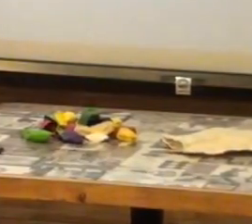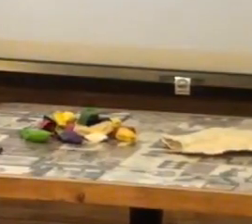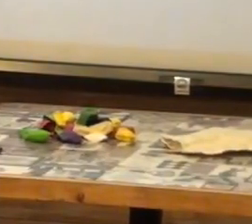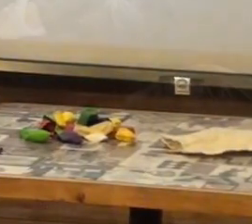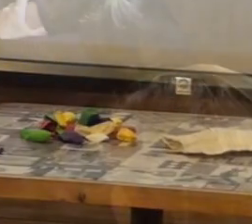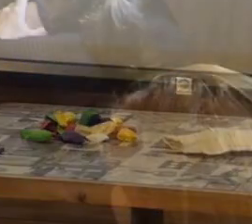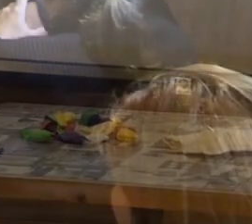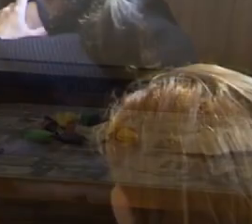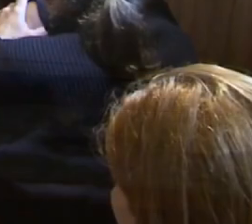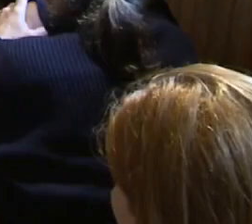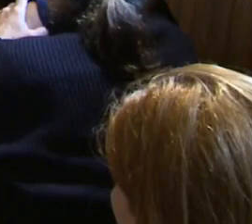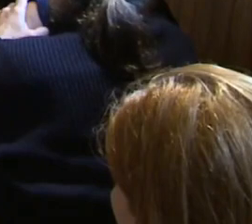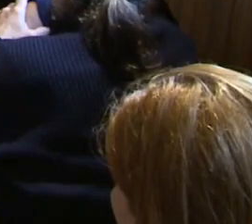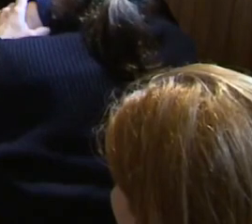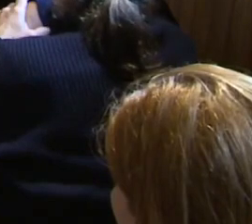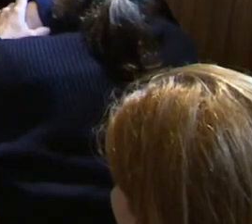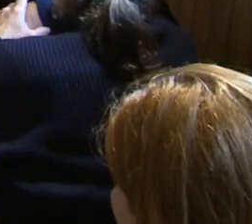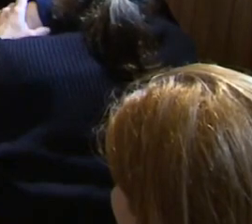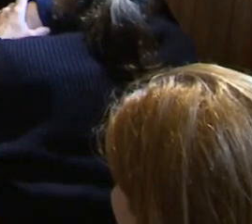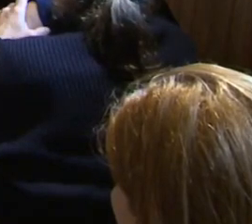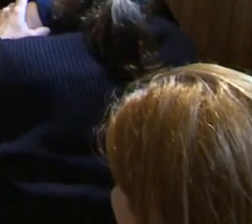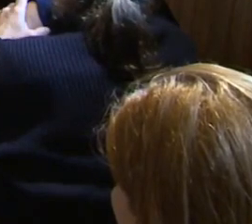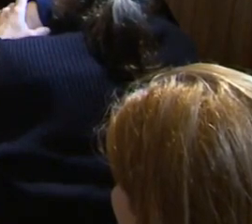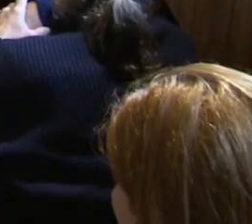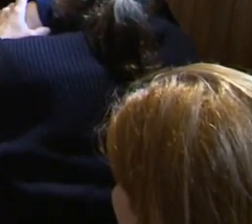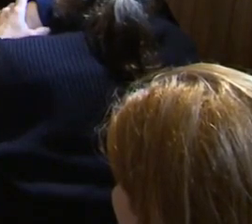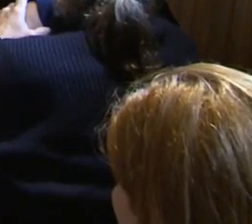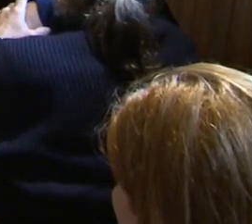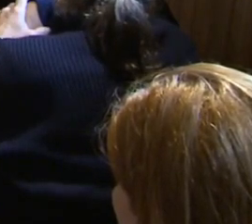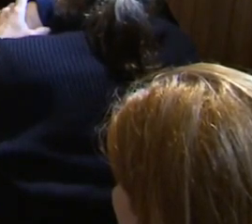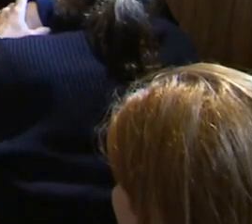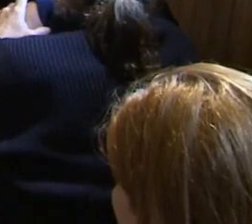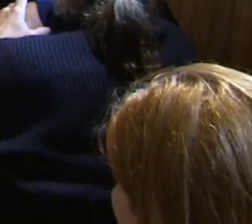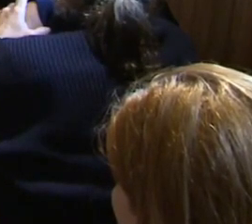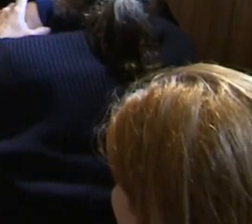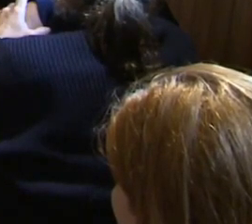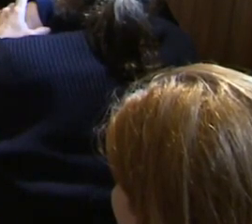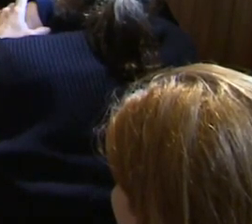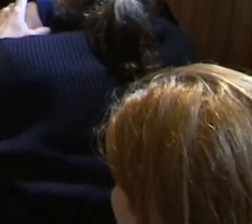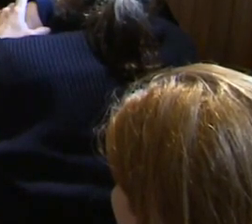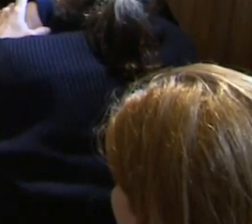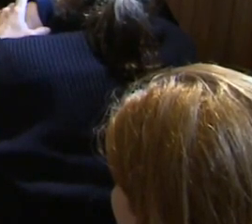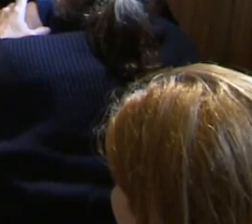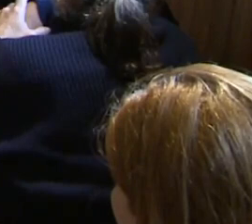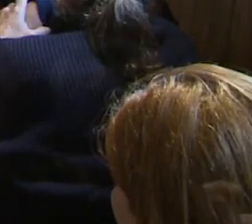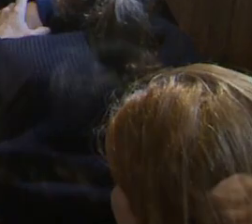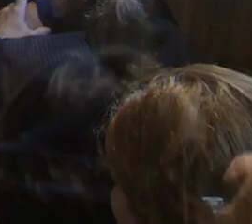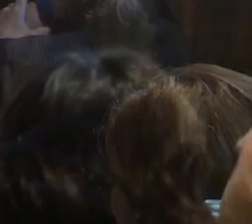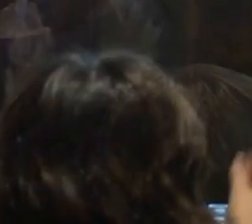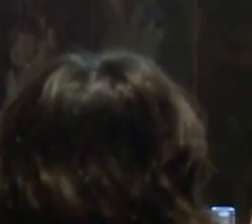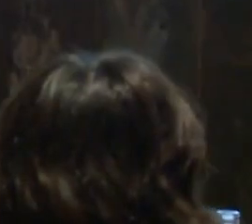también en ciudades como Coquimbo, Santiago, Concepción y Punta Arenas. En Puerto Montt, la UACH lo ha desarrollado desde fines del